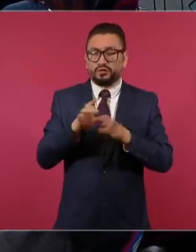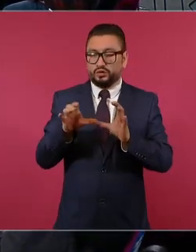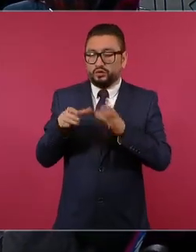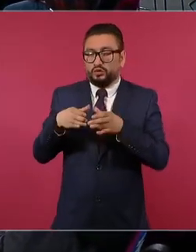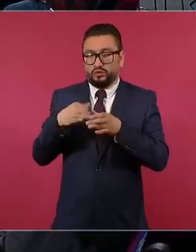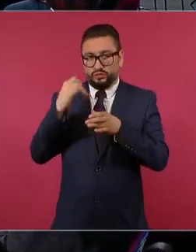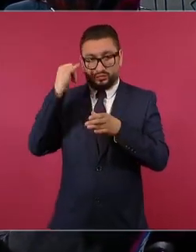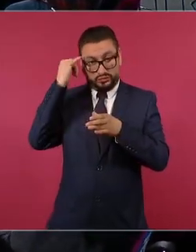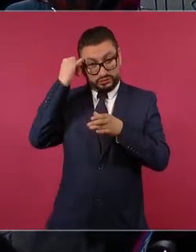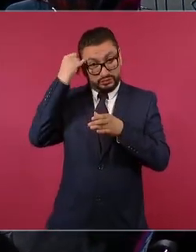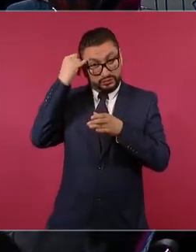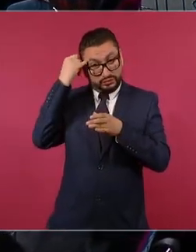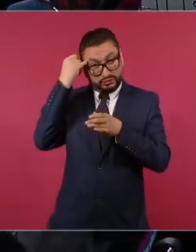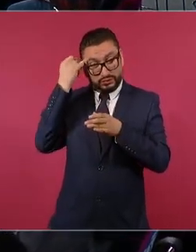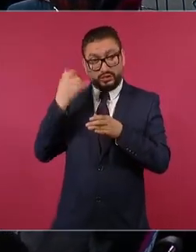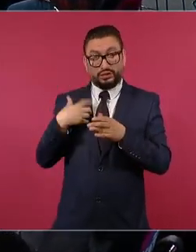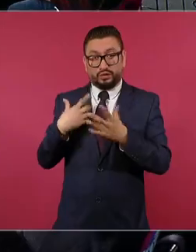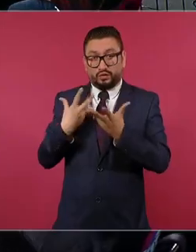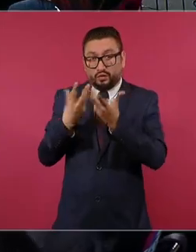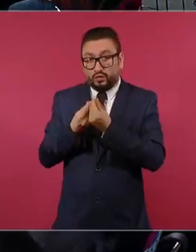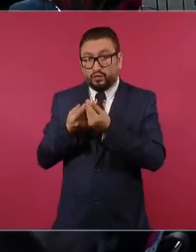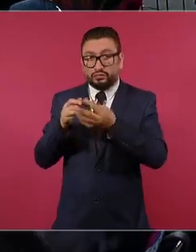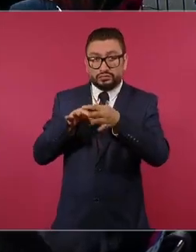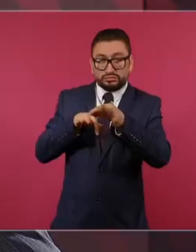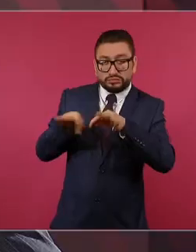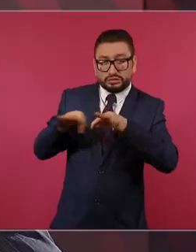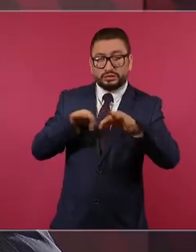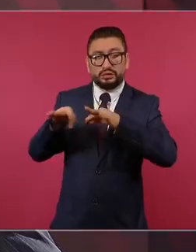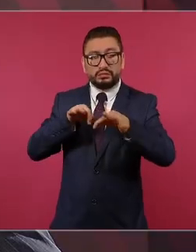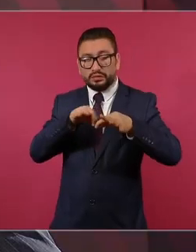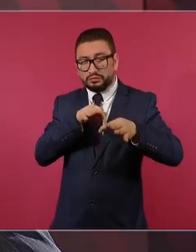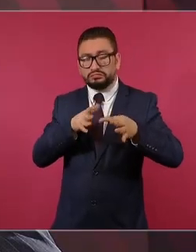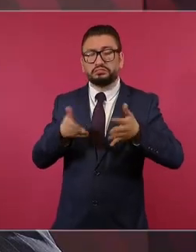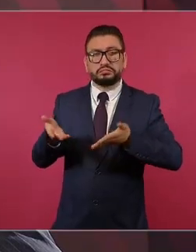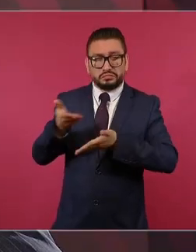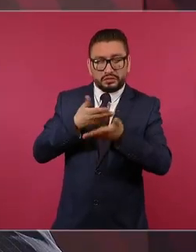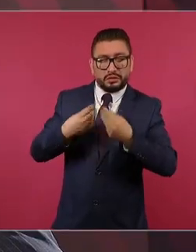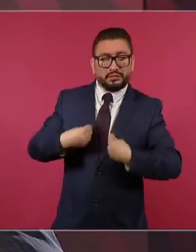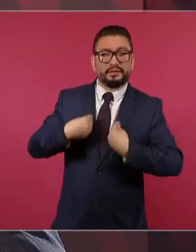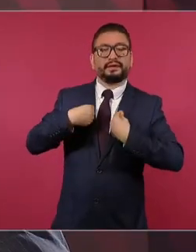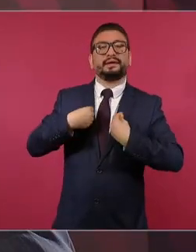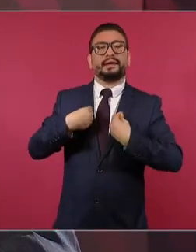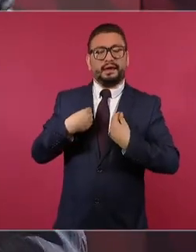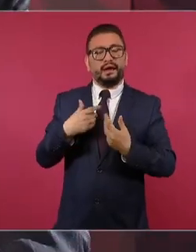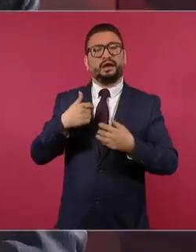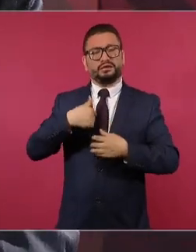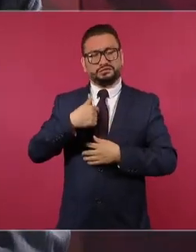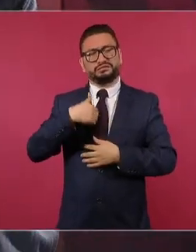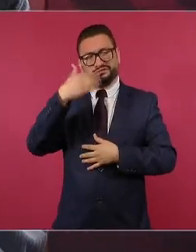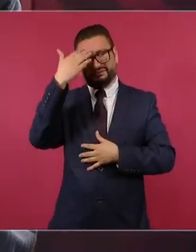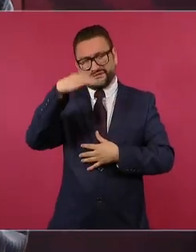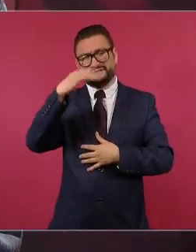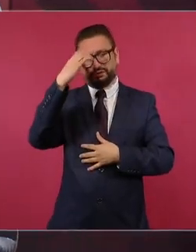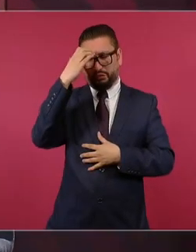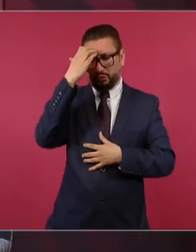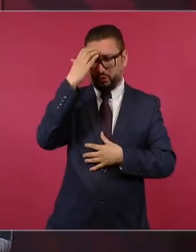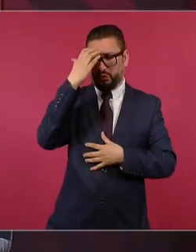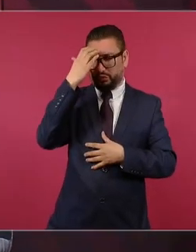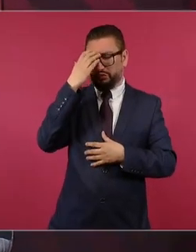indígenas, trabajé en comunidades indígenas, entonces conozco